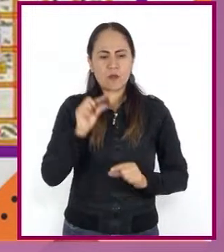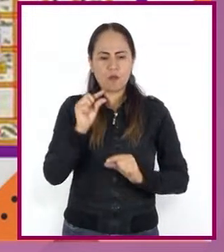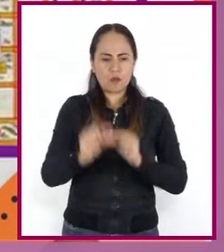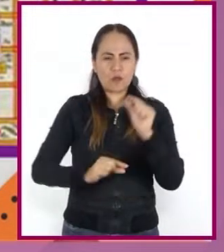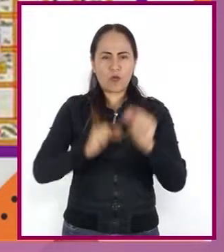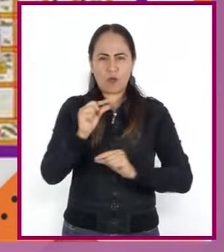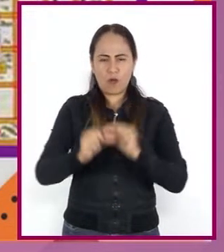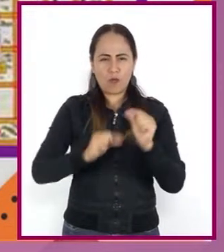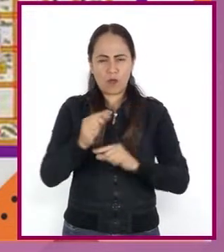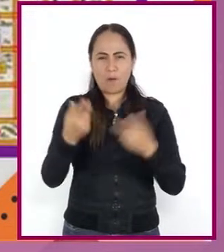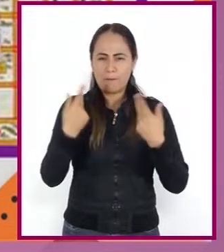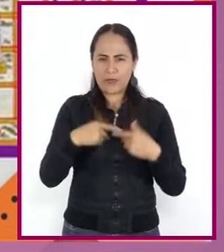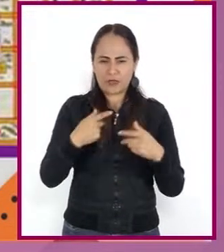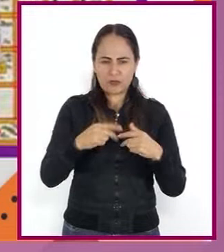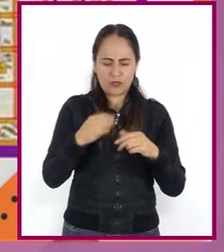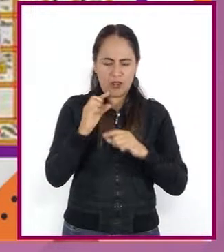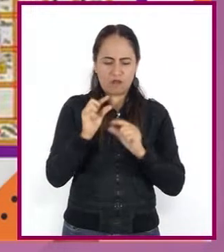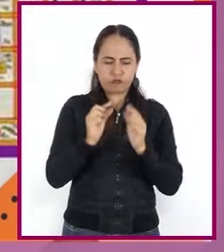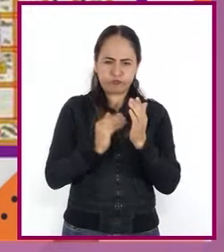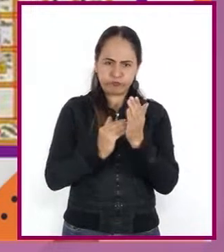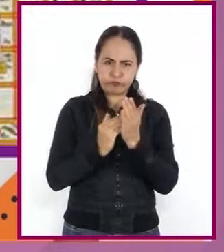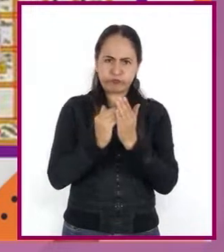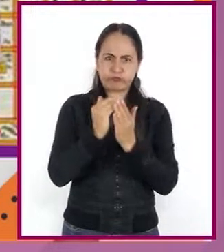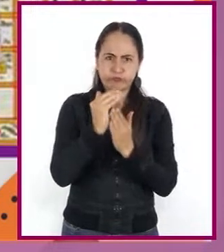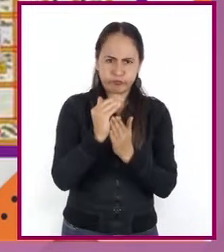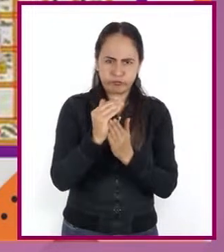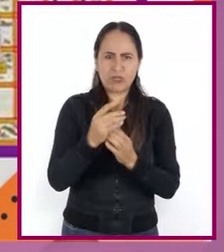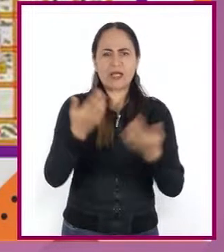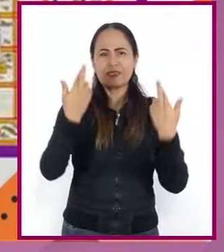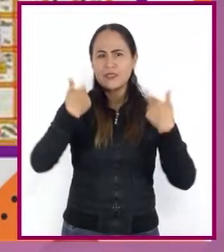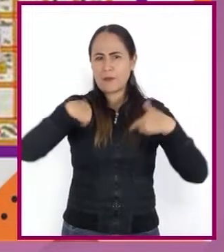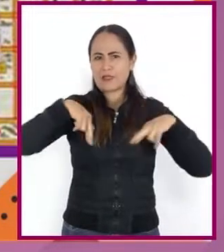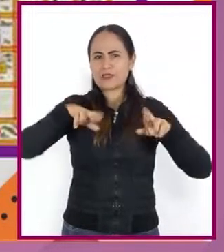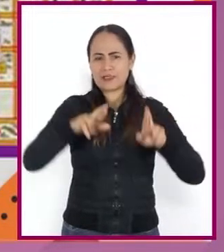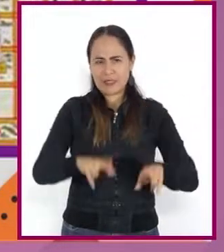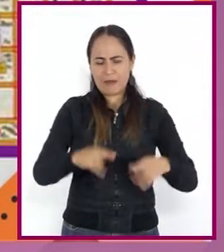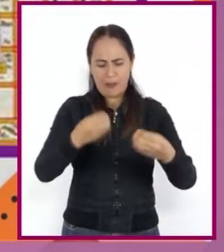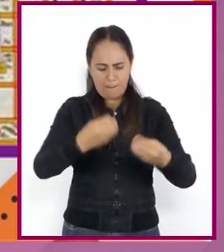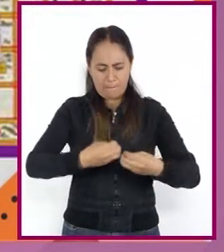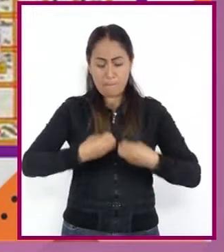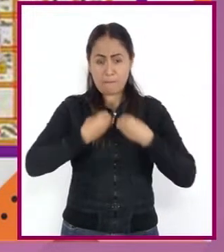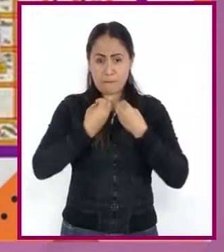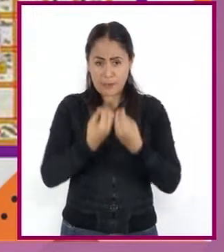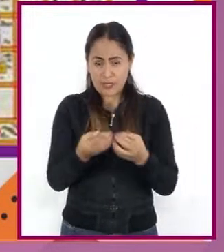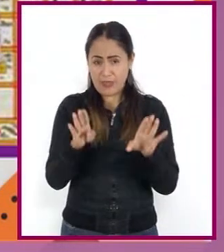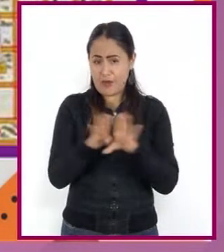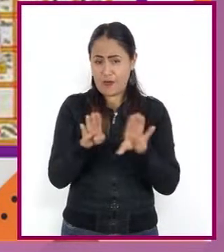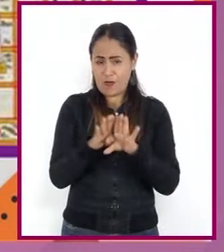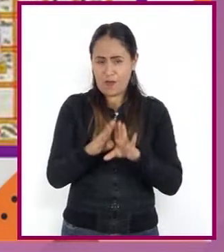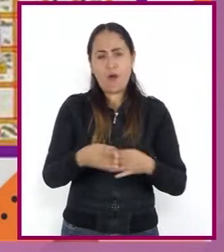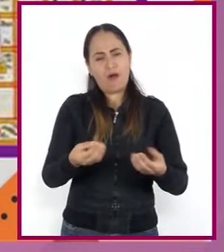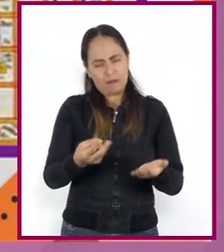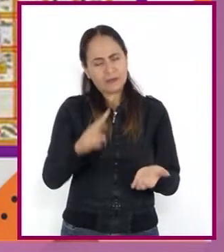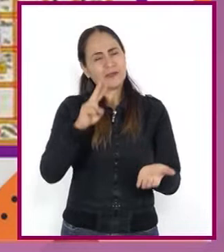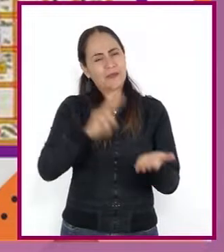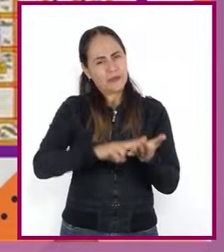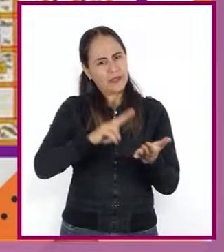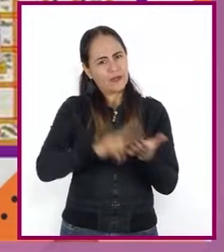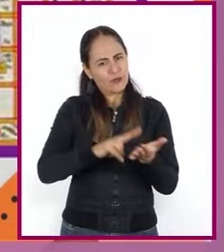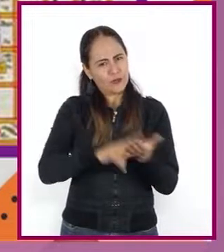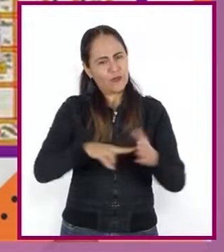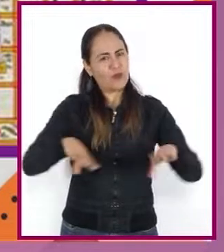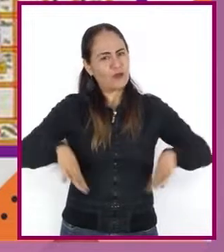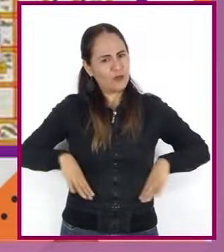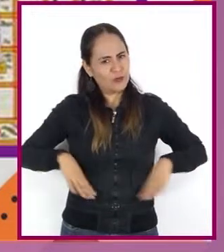un jugador en el tablero representaba una vida influida por virtudes, representadas por